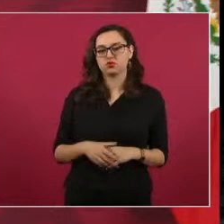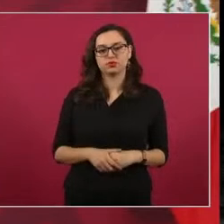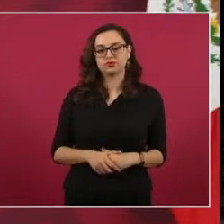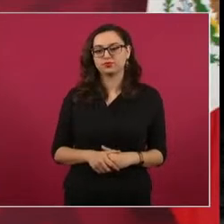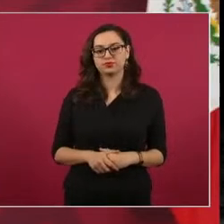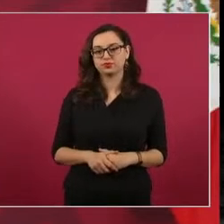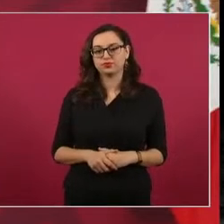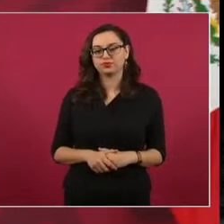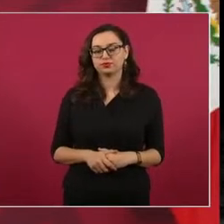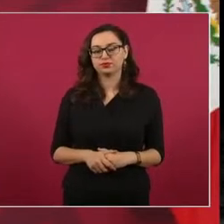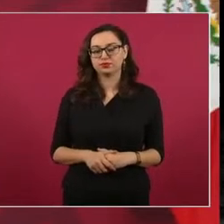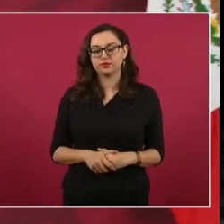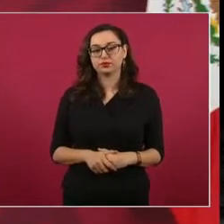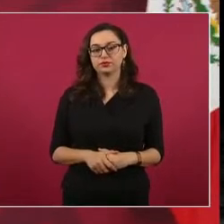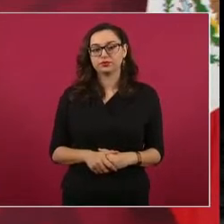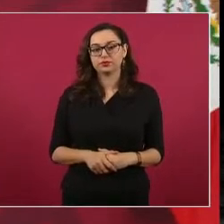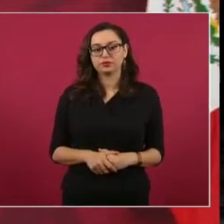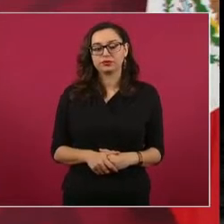qué